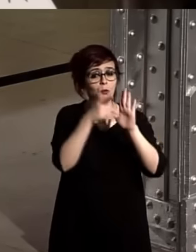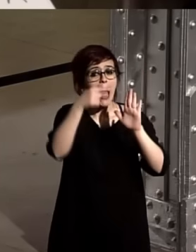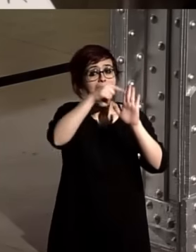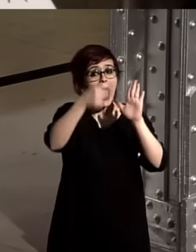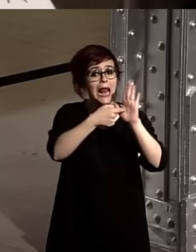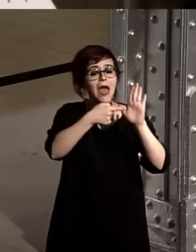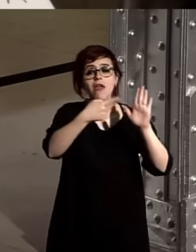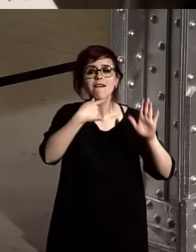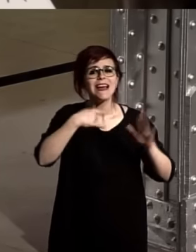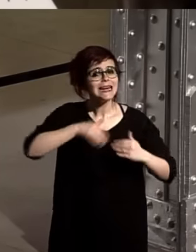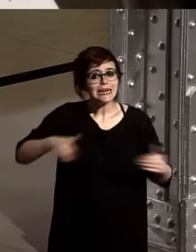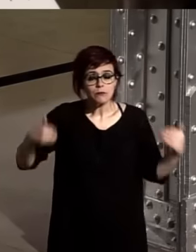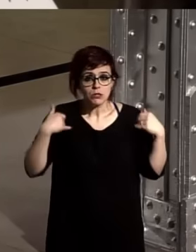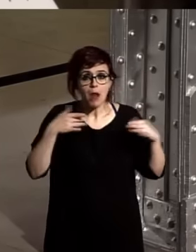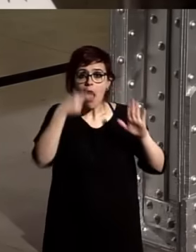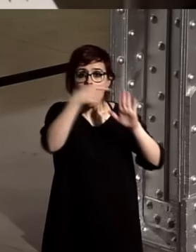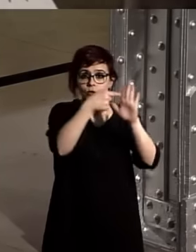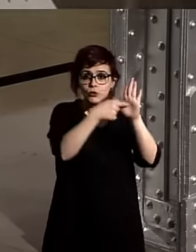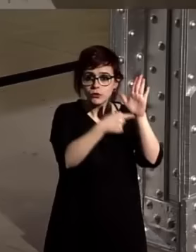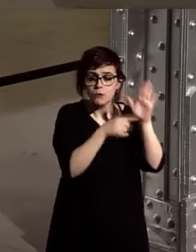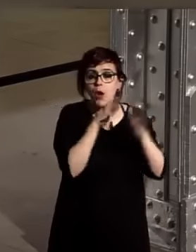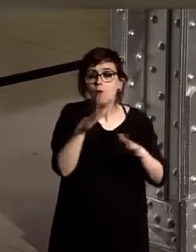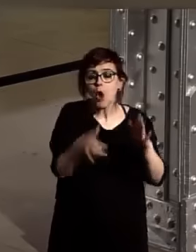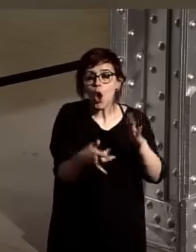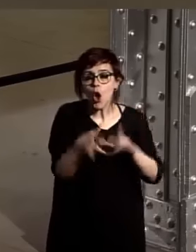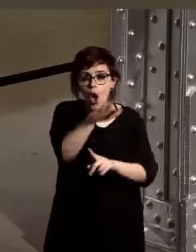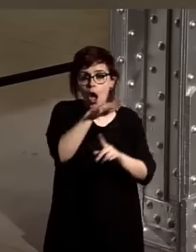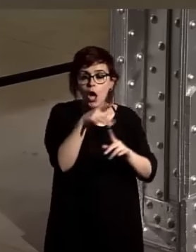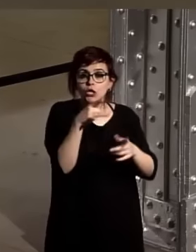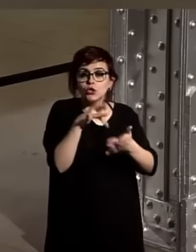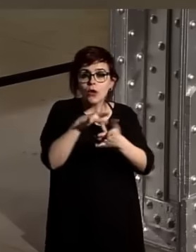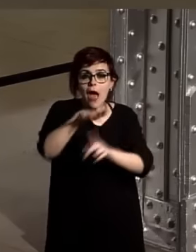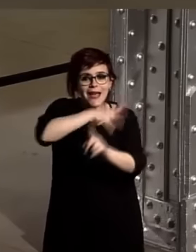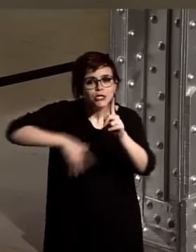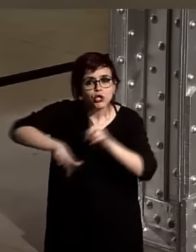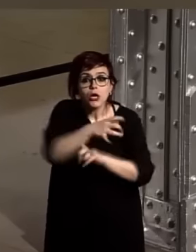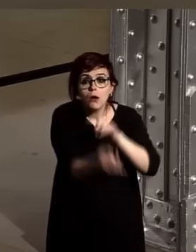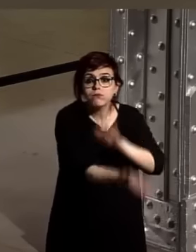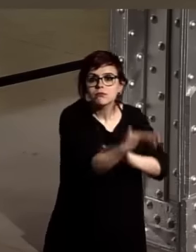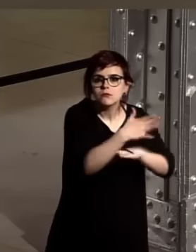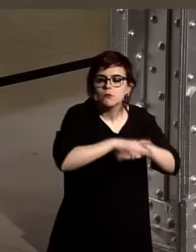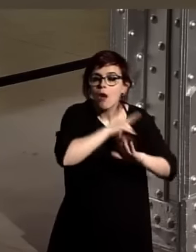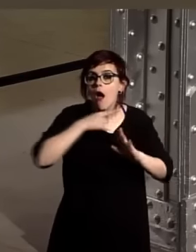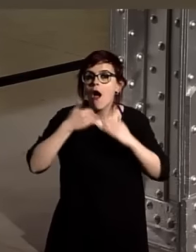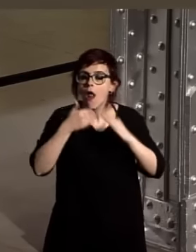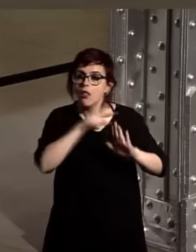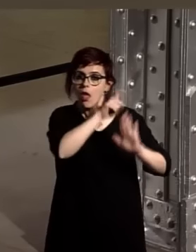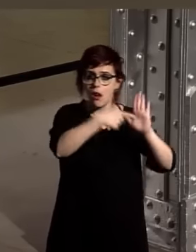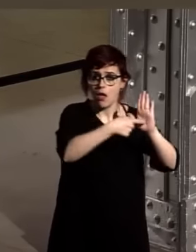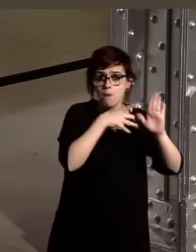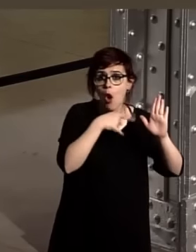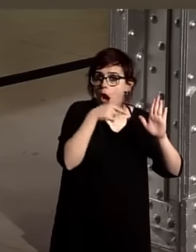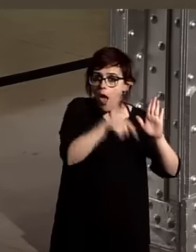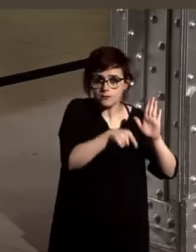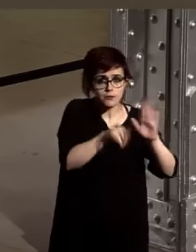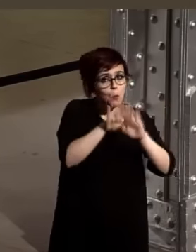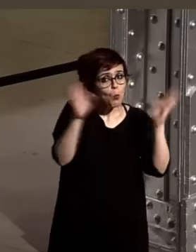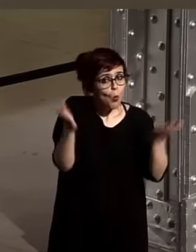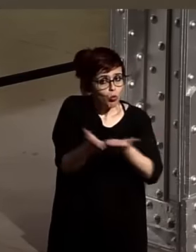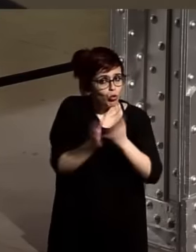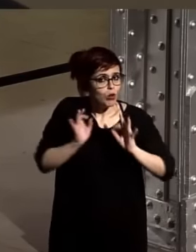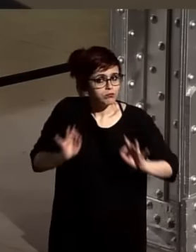responsables que producen que son las causas de los fenómenos que observamos esa es la creencia El Punto de partida de un científico el mundo tiene leyes